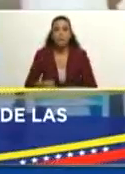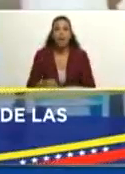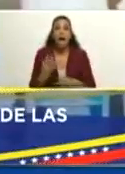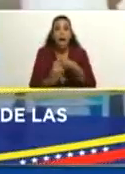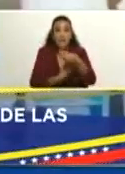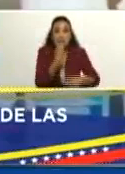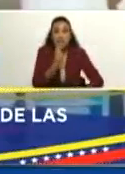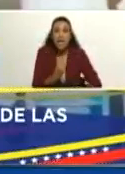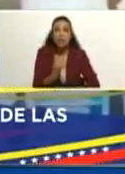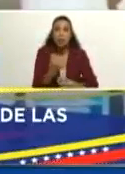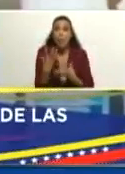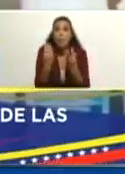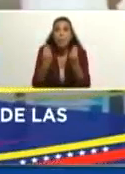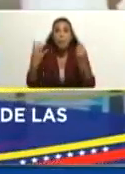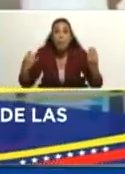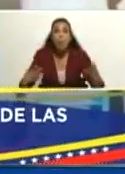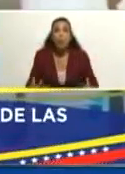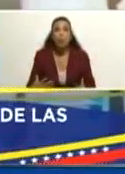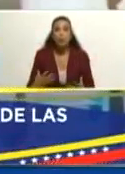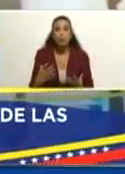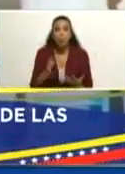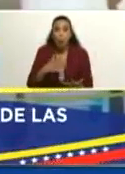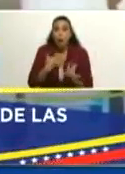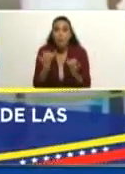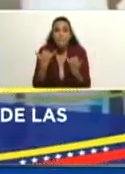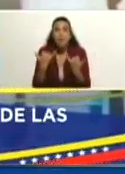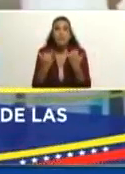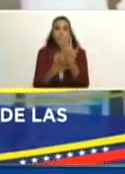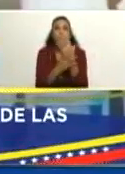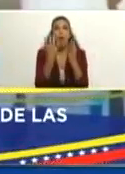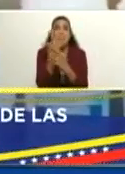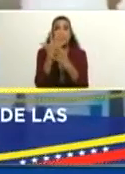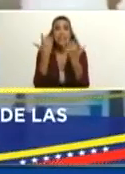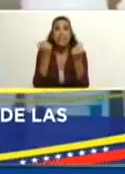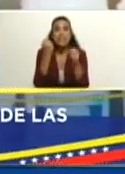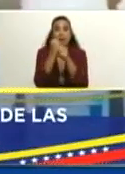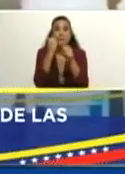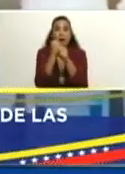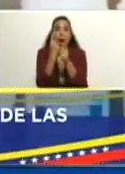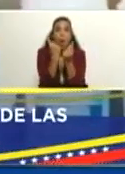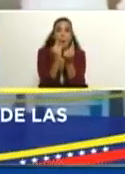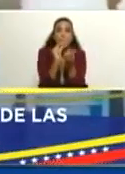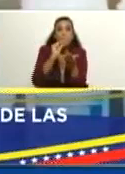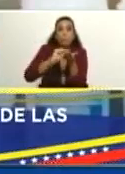haciendo mucho con esto que tenemos aquí, ¿ves? Con poquito.